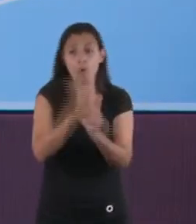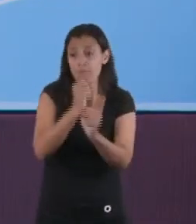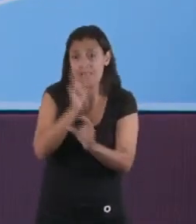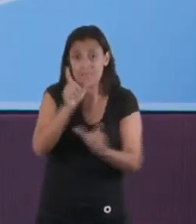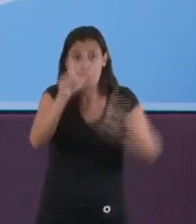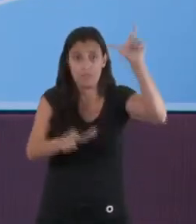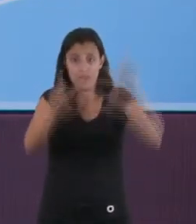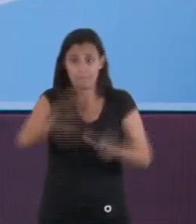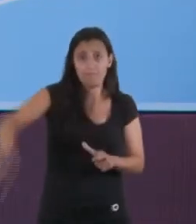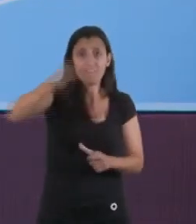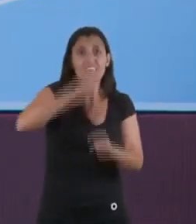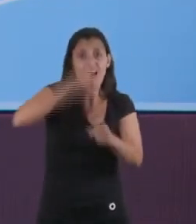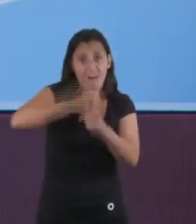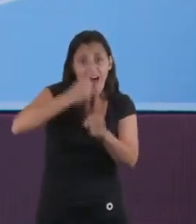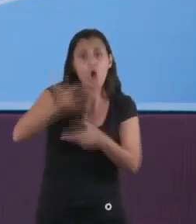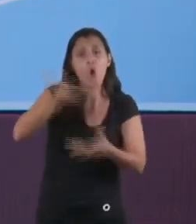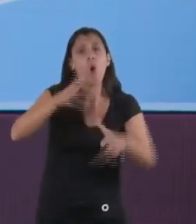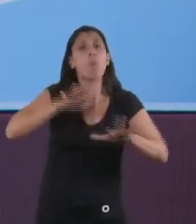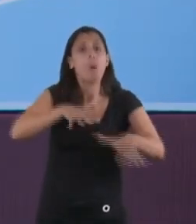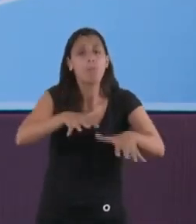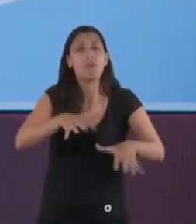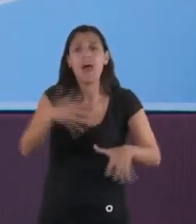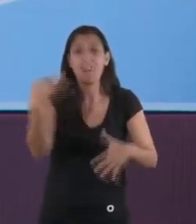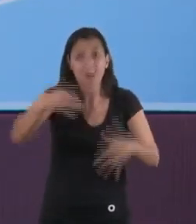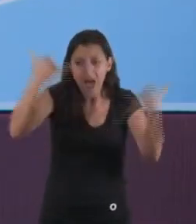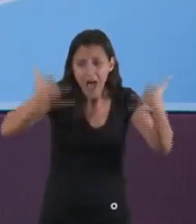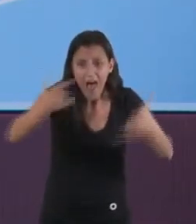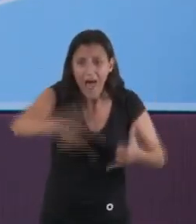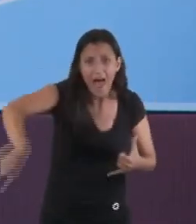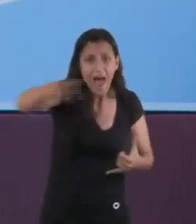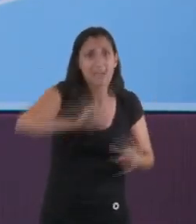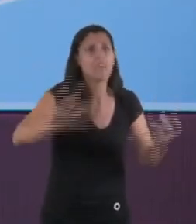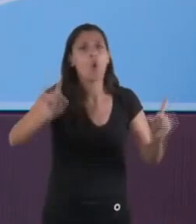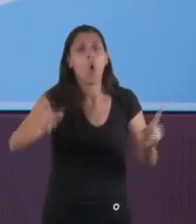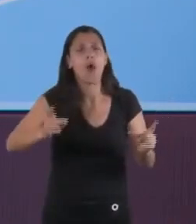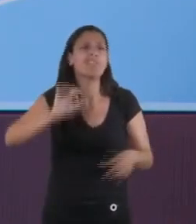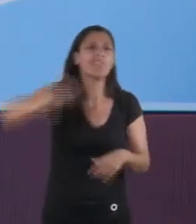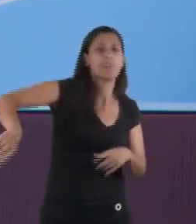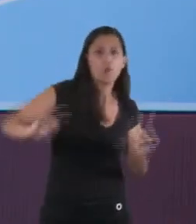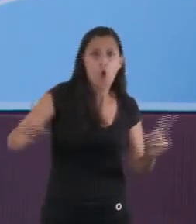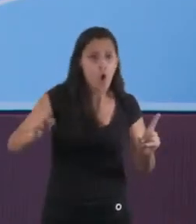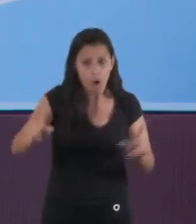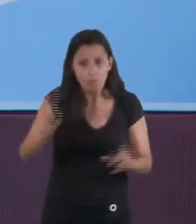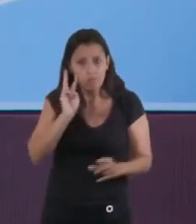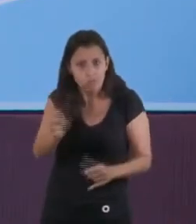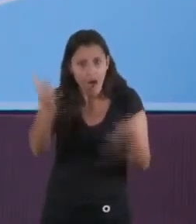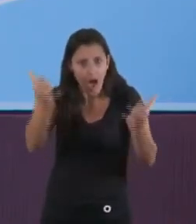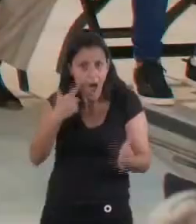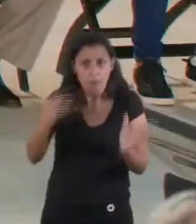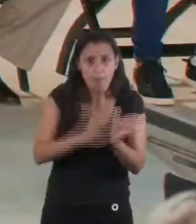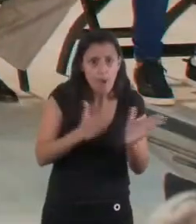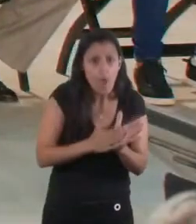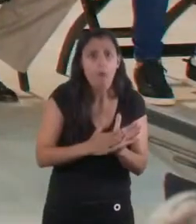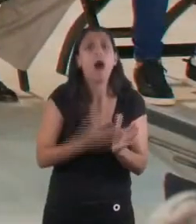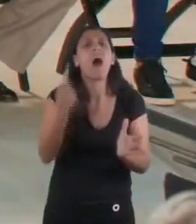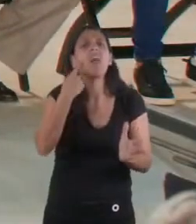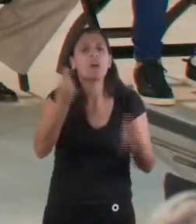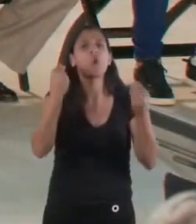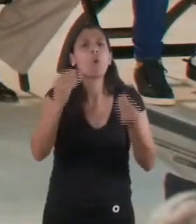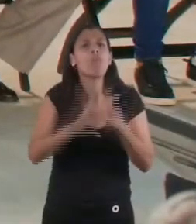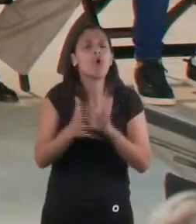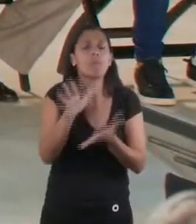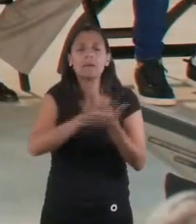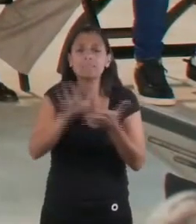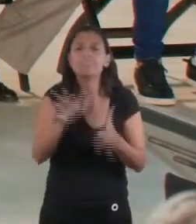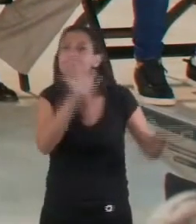El presidente Alberto Fernández encabezó este lunes en el Museo del Bicentenario, junto al jefe de gabinete, Juan Mansur,